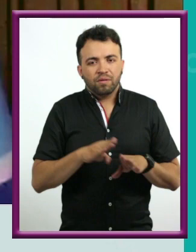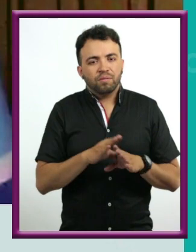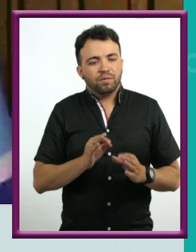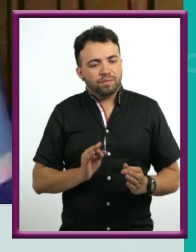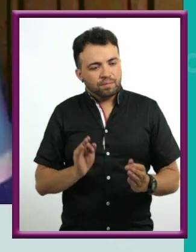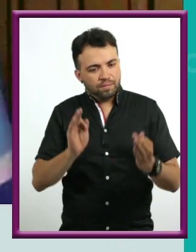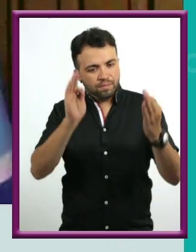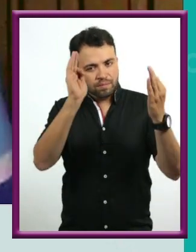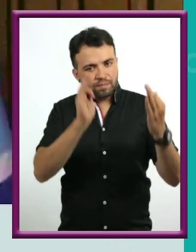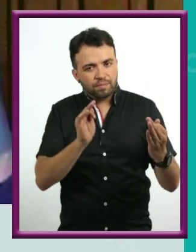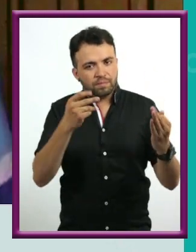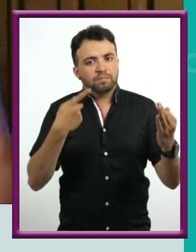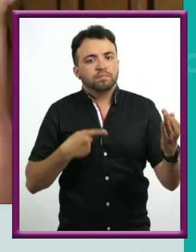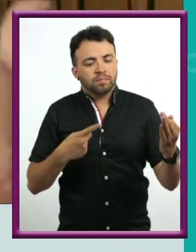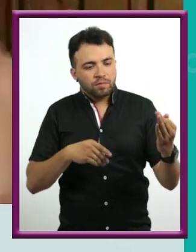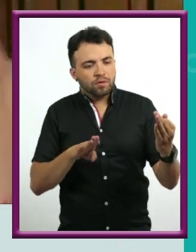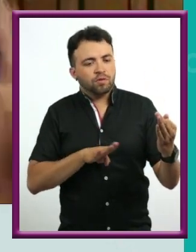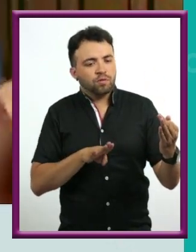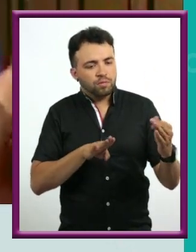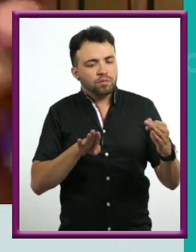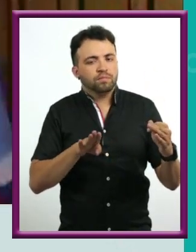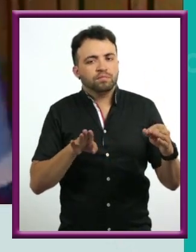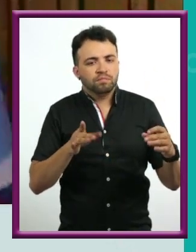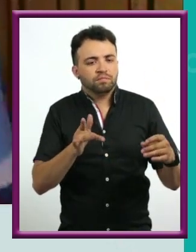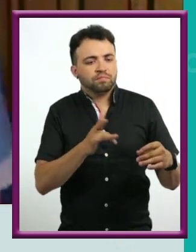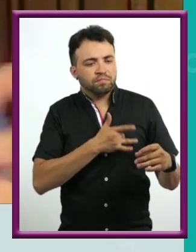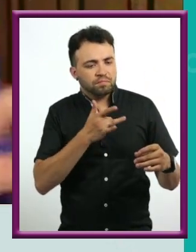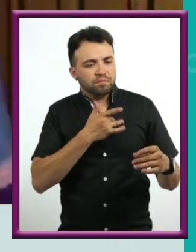mucha empatía con las personas,